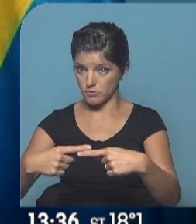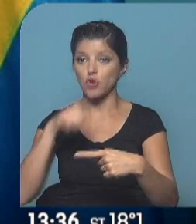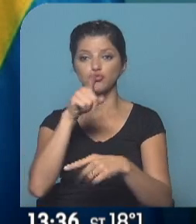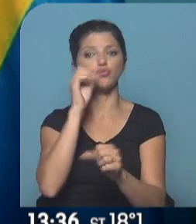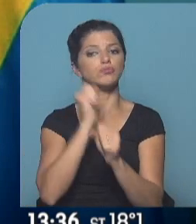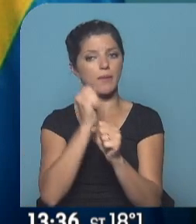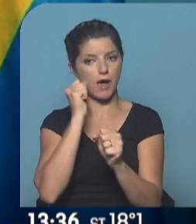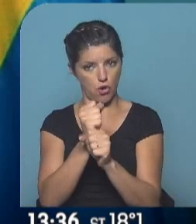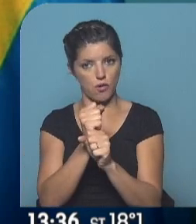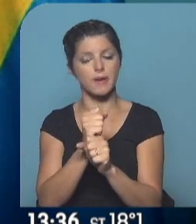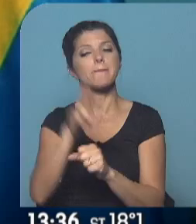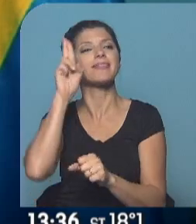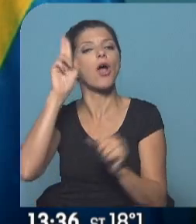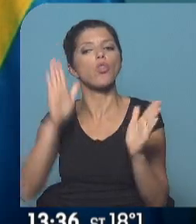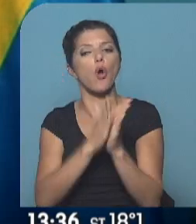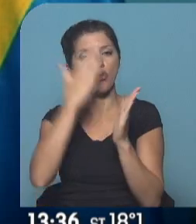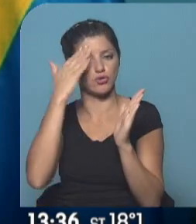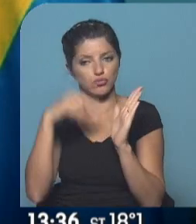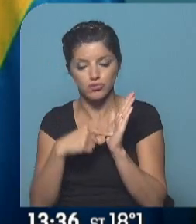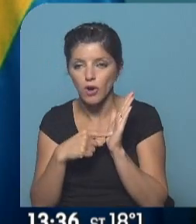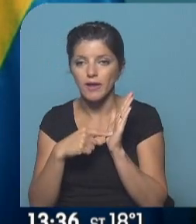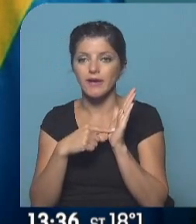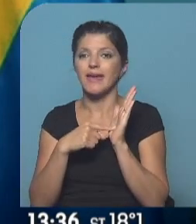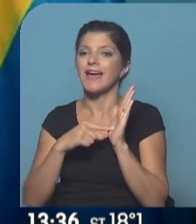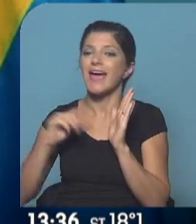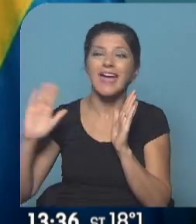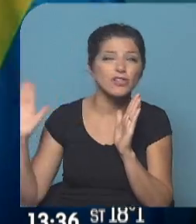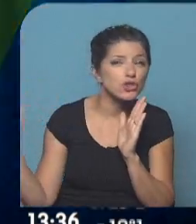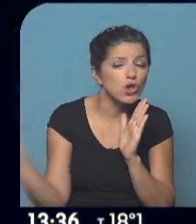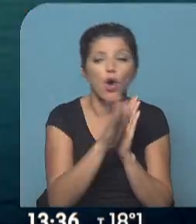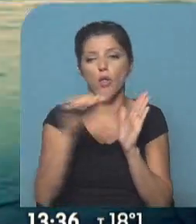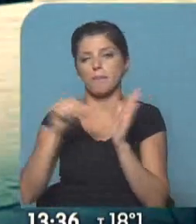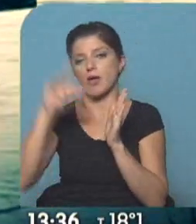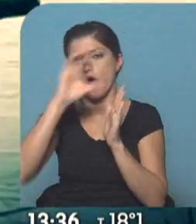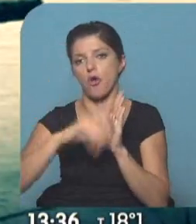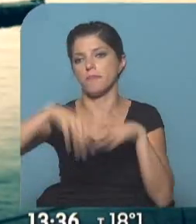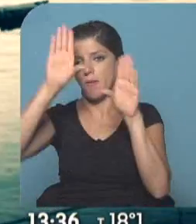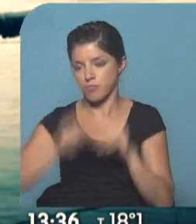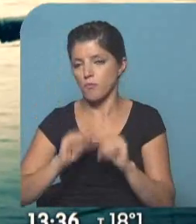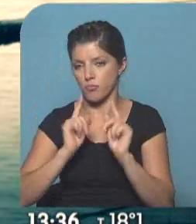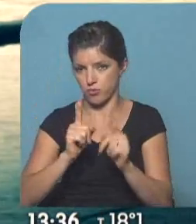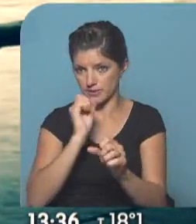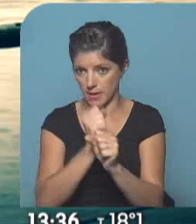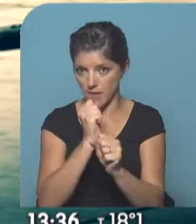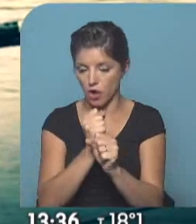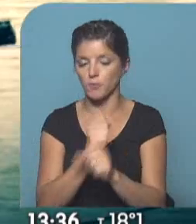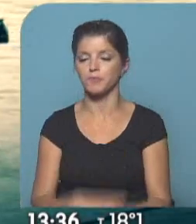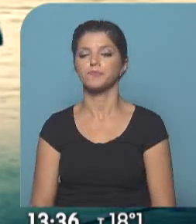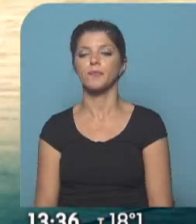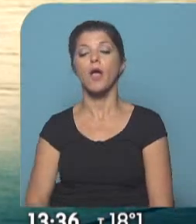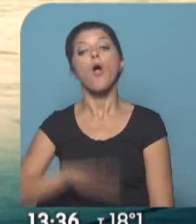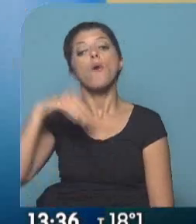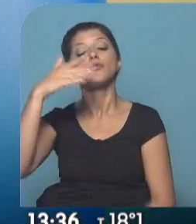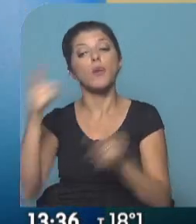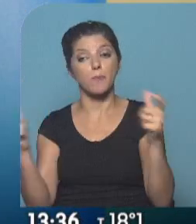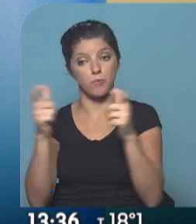deberes constitucionales en todo el territorio nacional. En próximos encuentros, el jefe de la